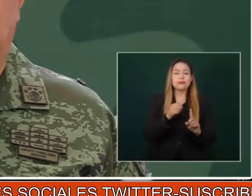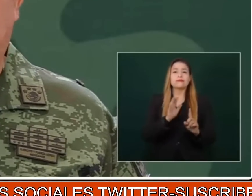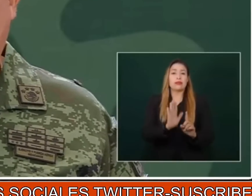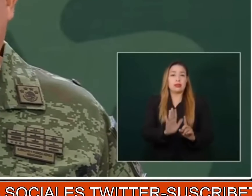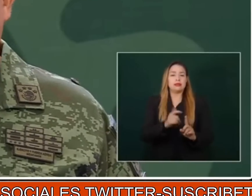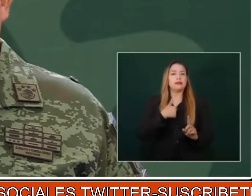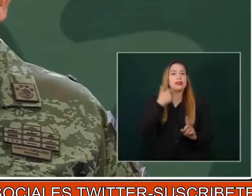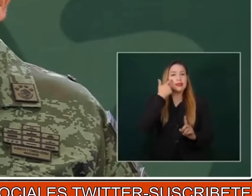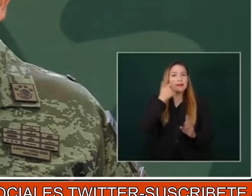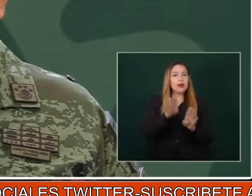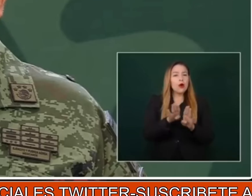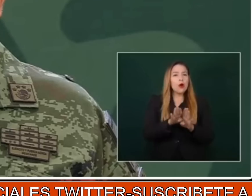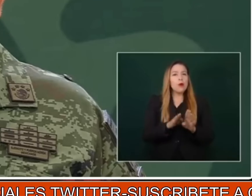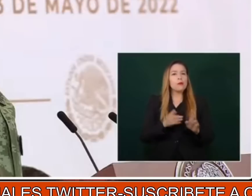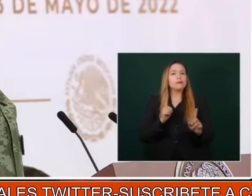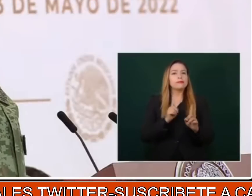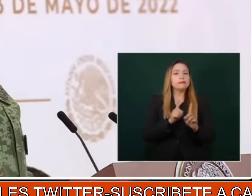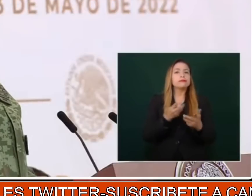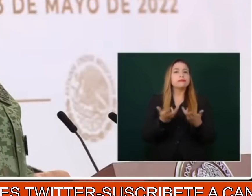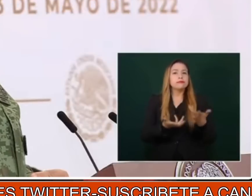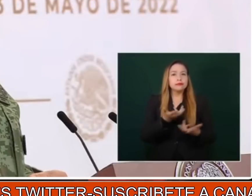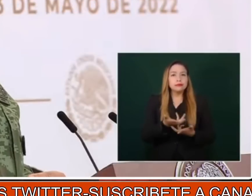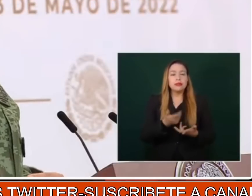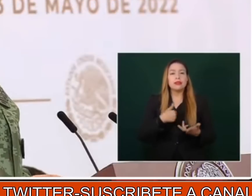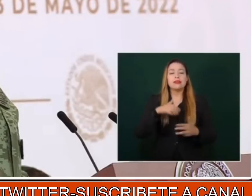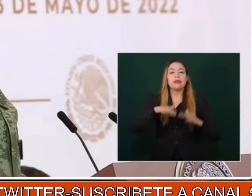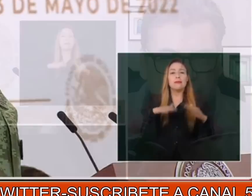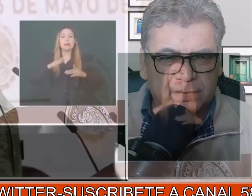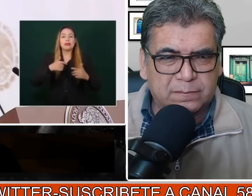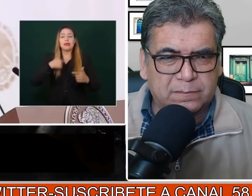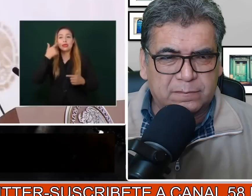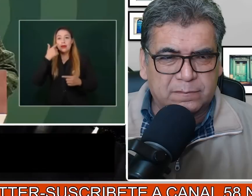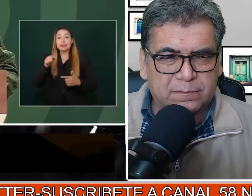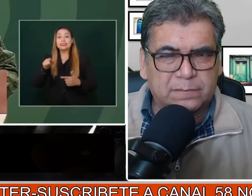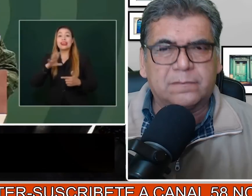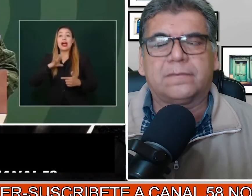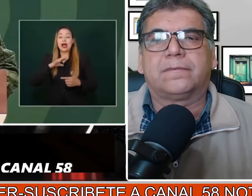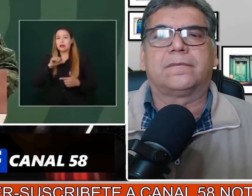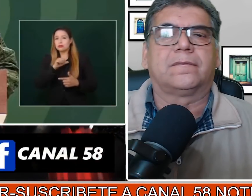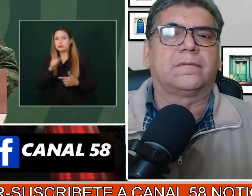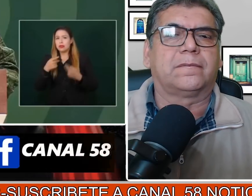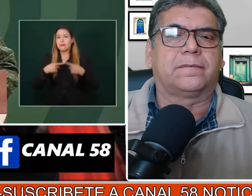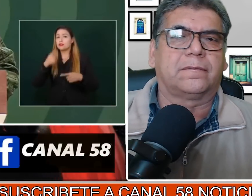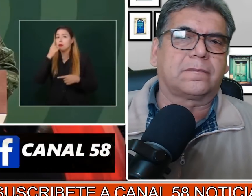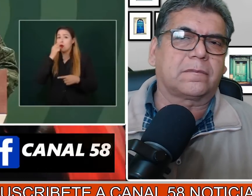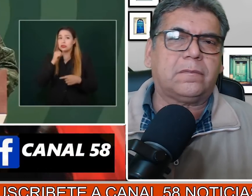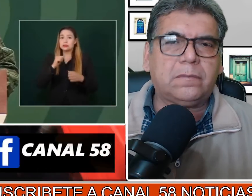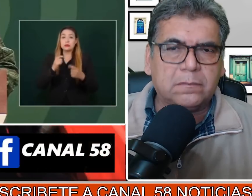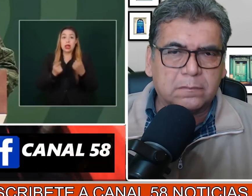certeza en la actuación, y si hay algún elemento que infrinja esa ley, pues tendrá que